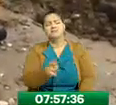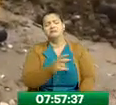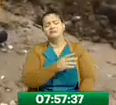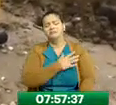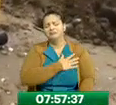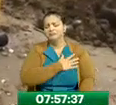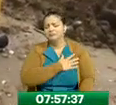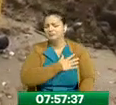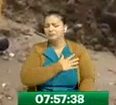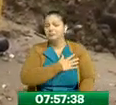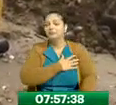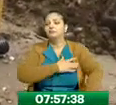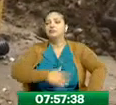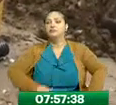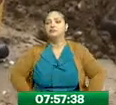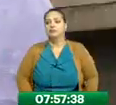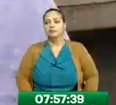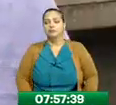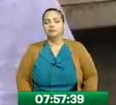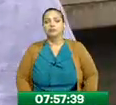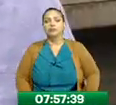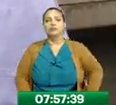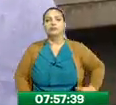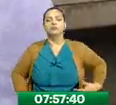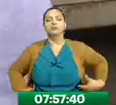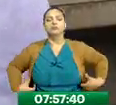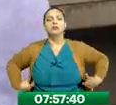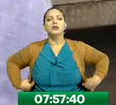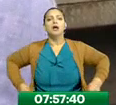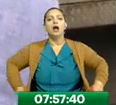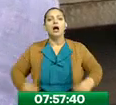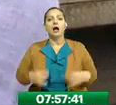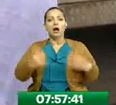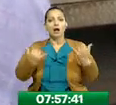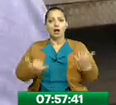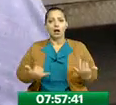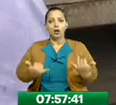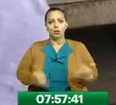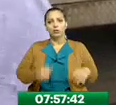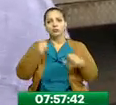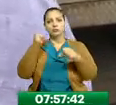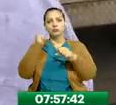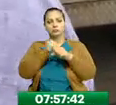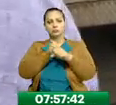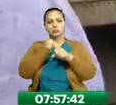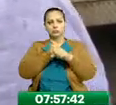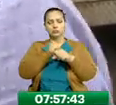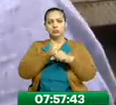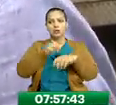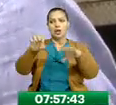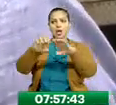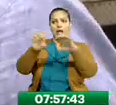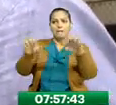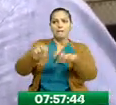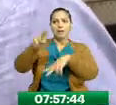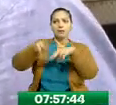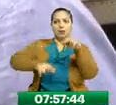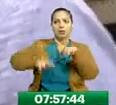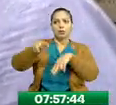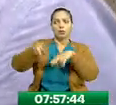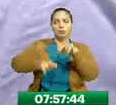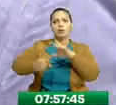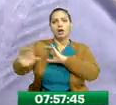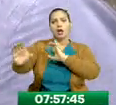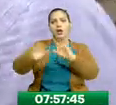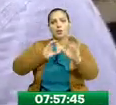realizaba trabajos en la vía ocasionó el daño. Estamos comprometidos con el contratista, con el constructor de la obra, a que se